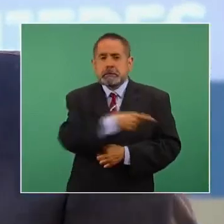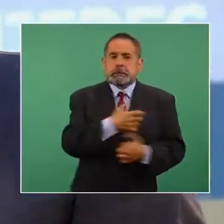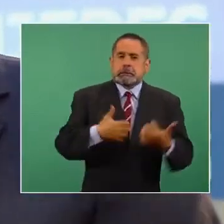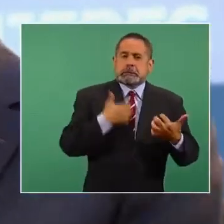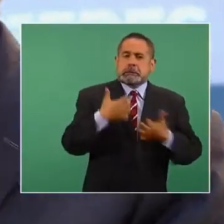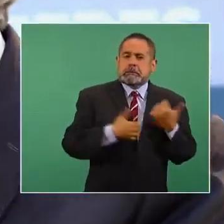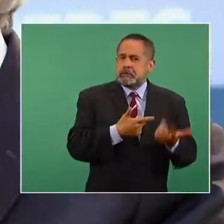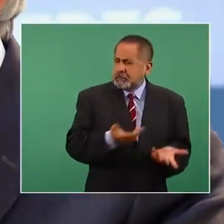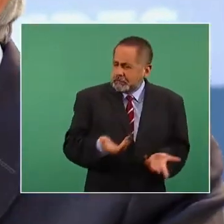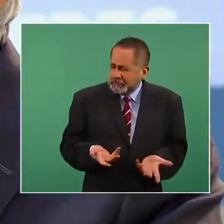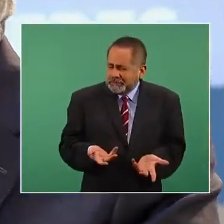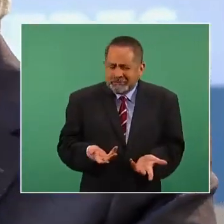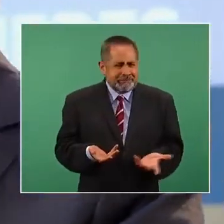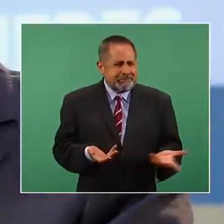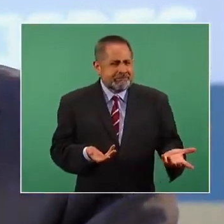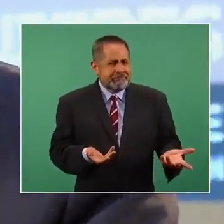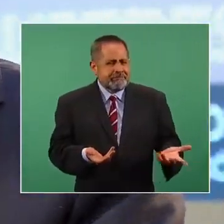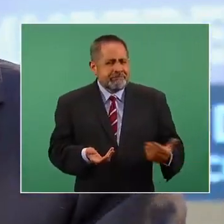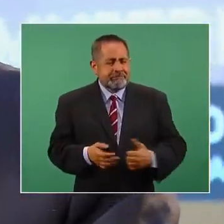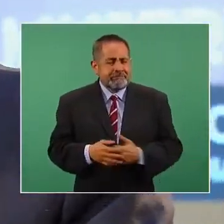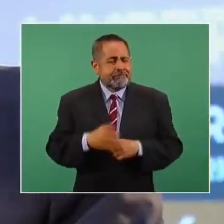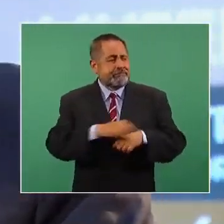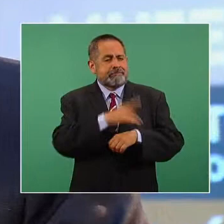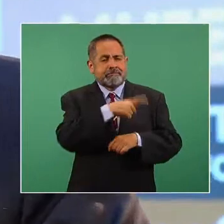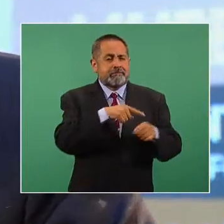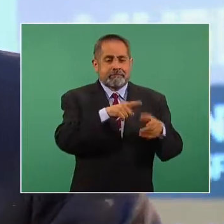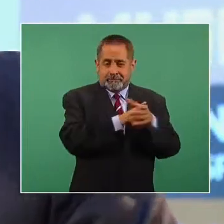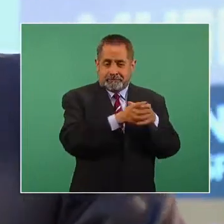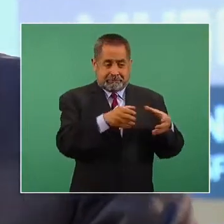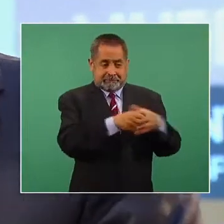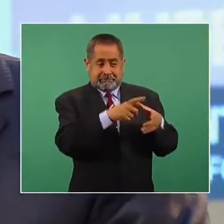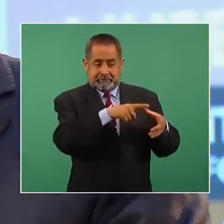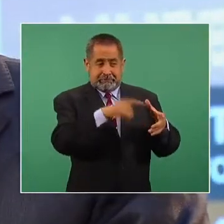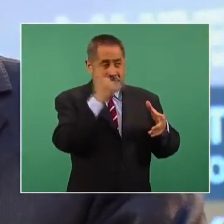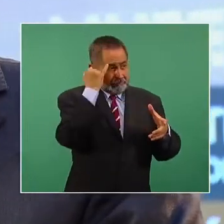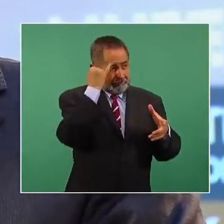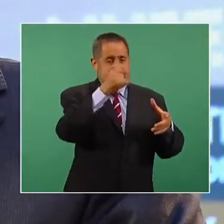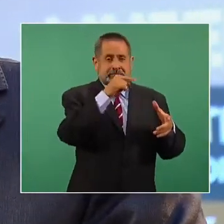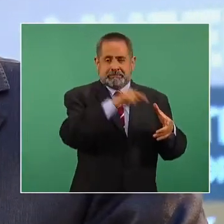porque ellos son de la idea